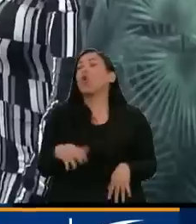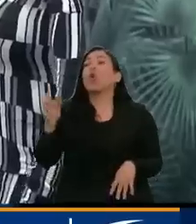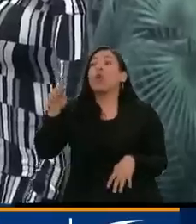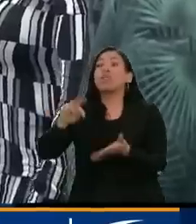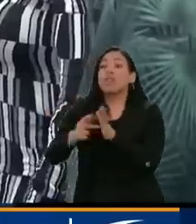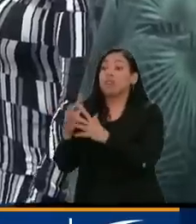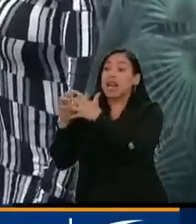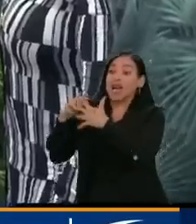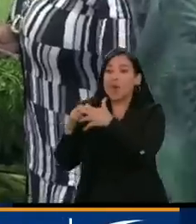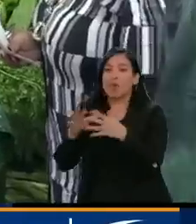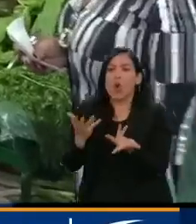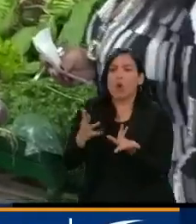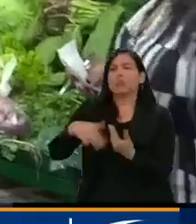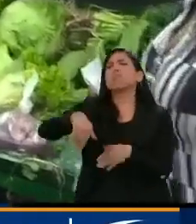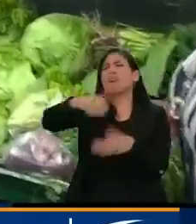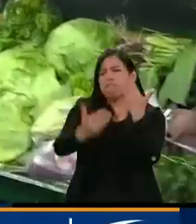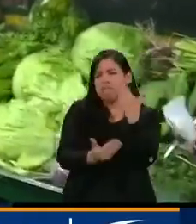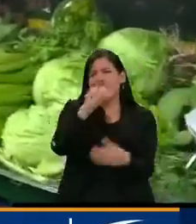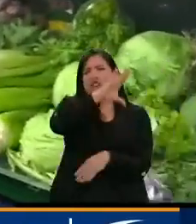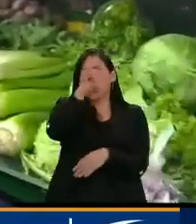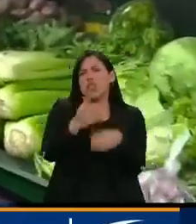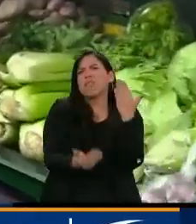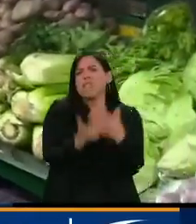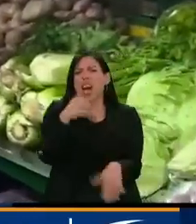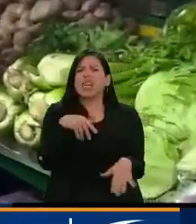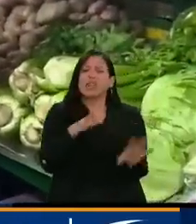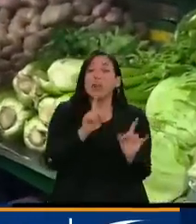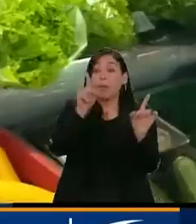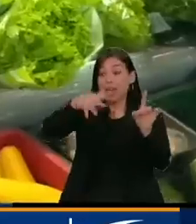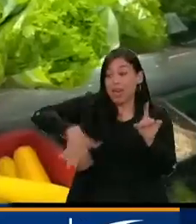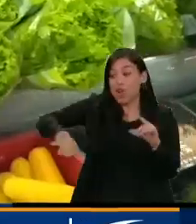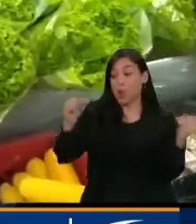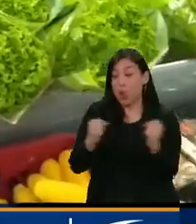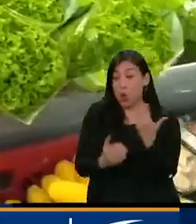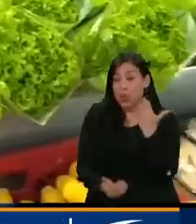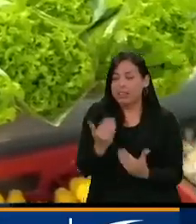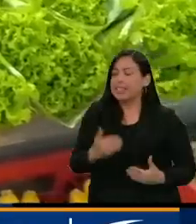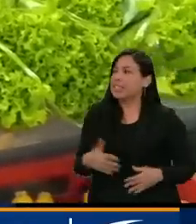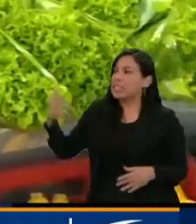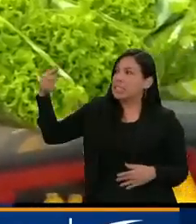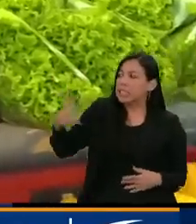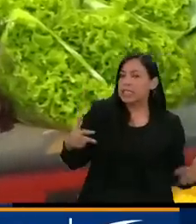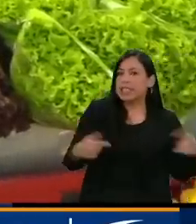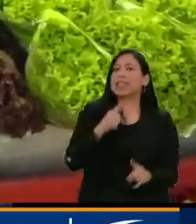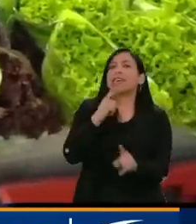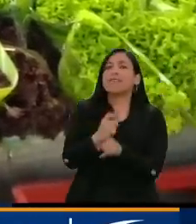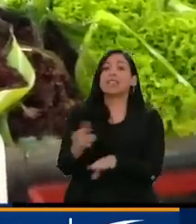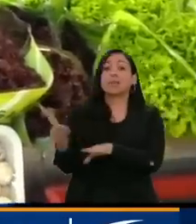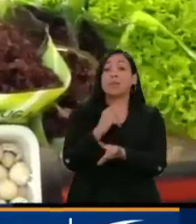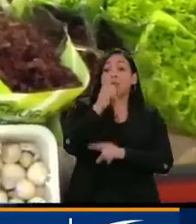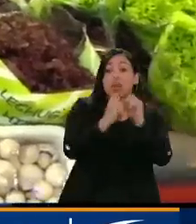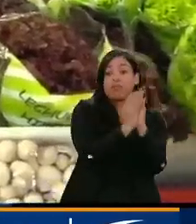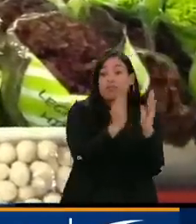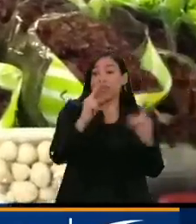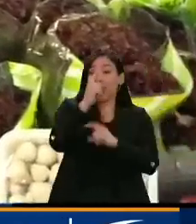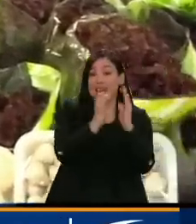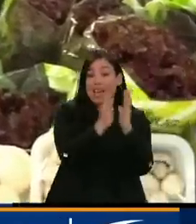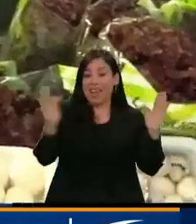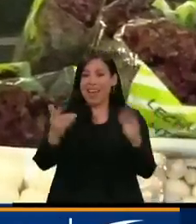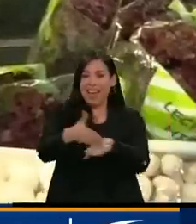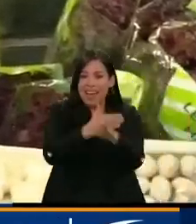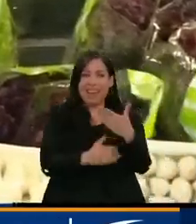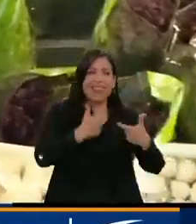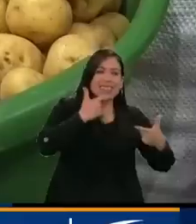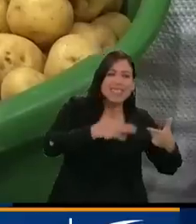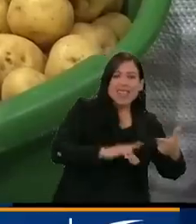a los alimentos es mucho más fácil que traerlos hasta Bogotá en diferentes cosas. Pero si miramos el dato anual, esas ciudades que tú